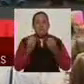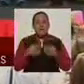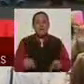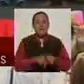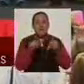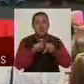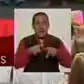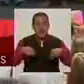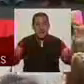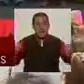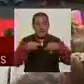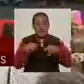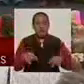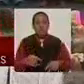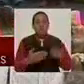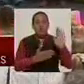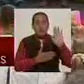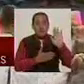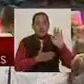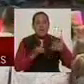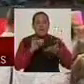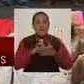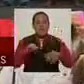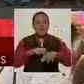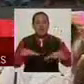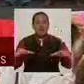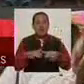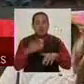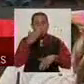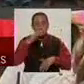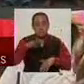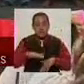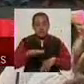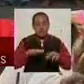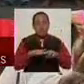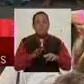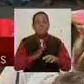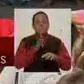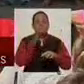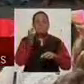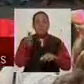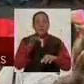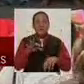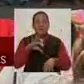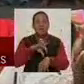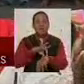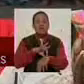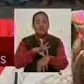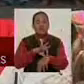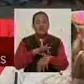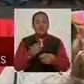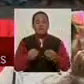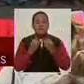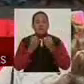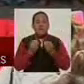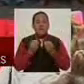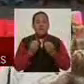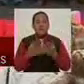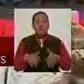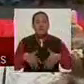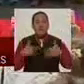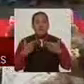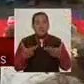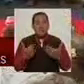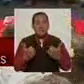se comprometan a que nuestros niños vayan a los centros de salud para que puedan